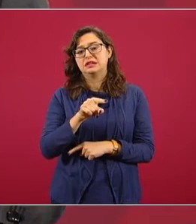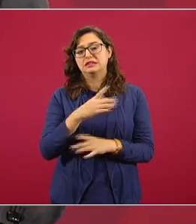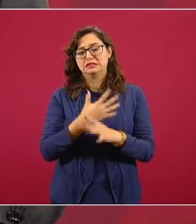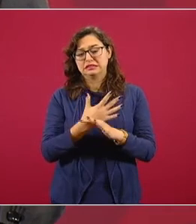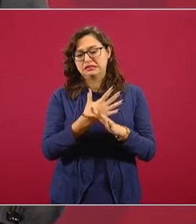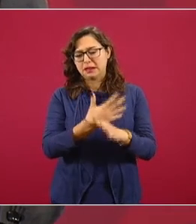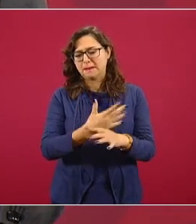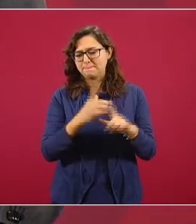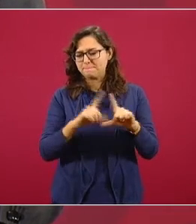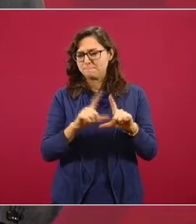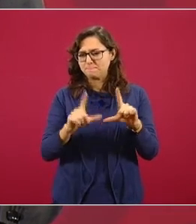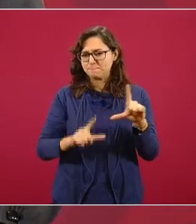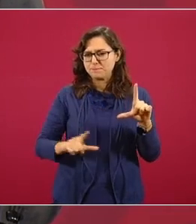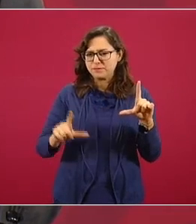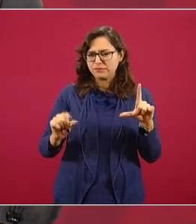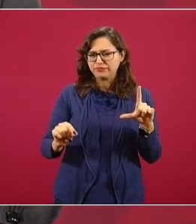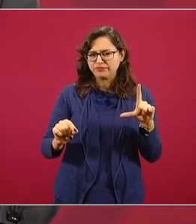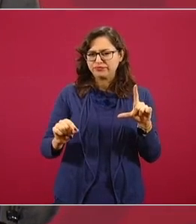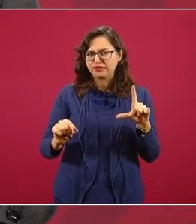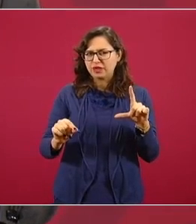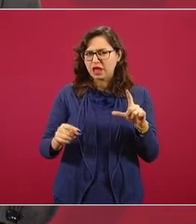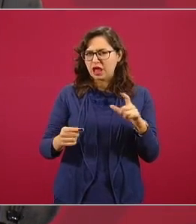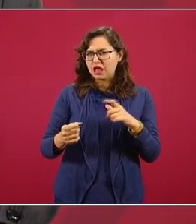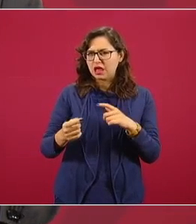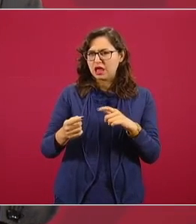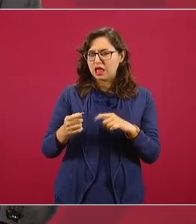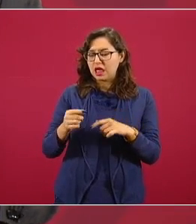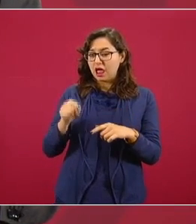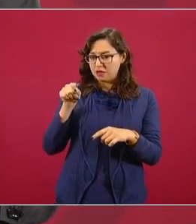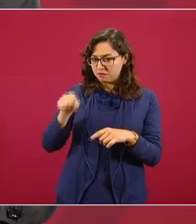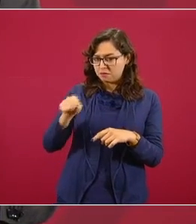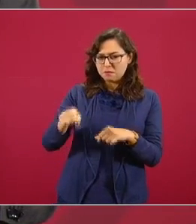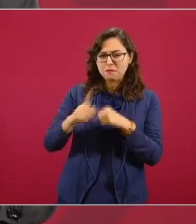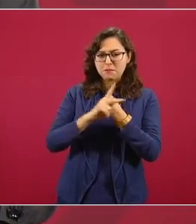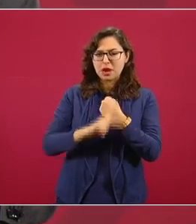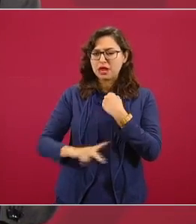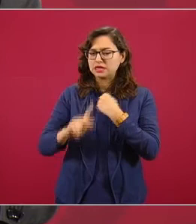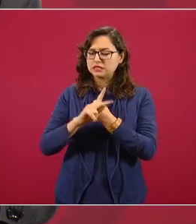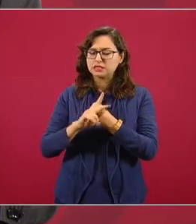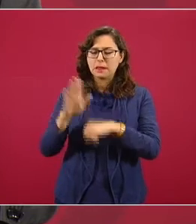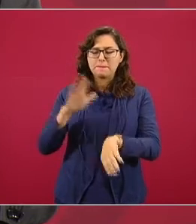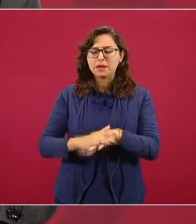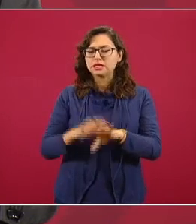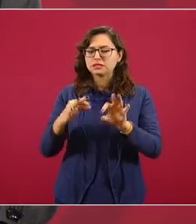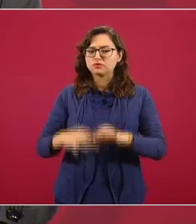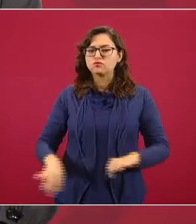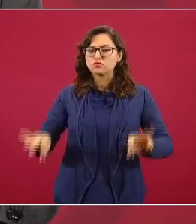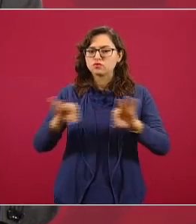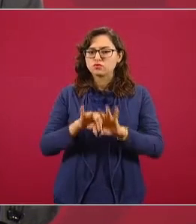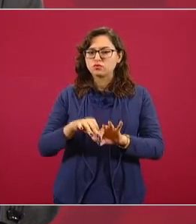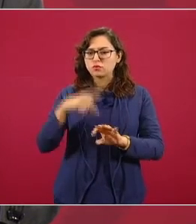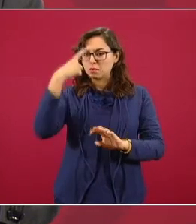sé si de los países o el país más importante para la